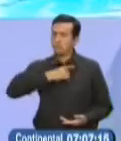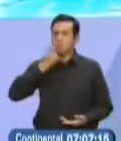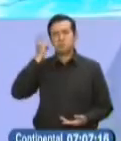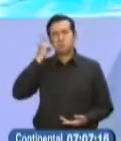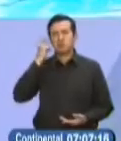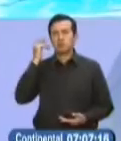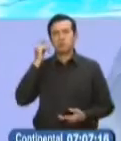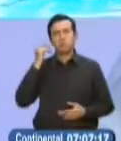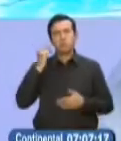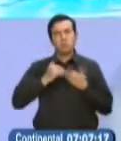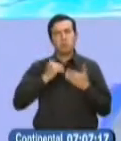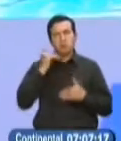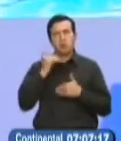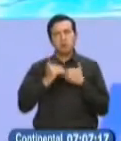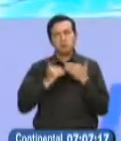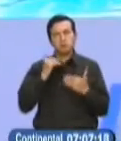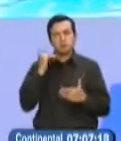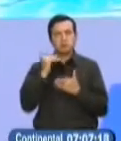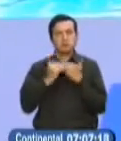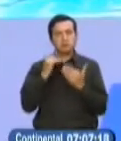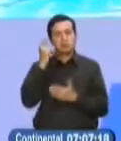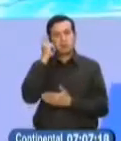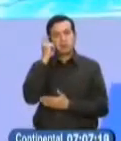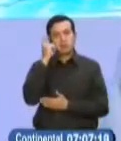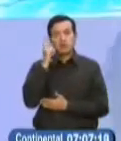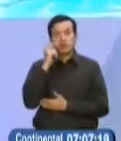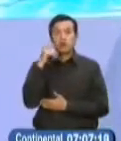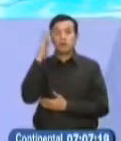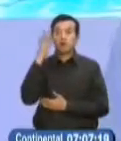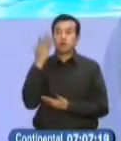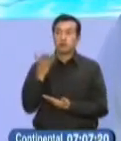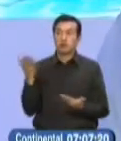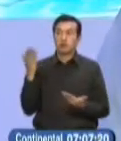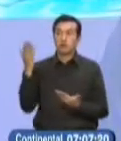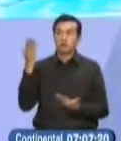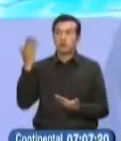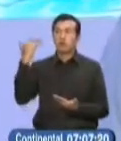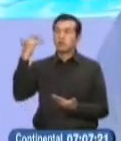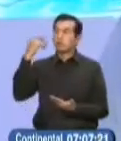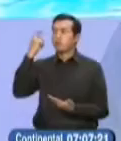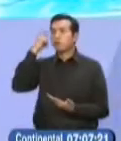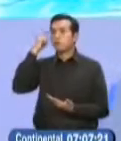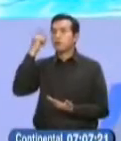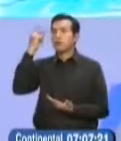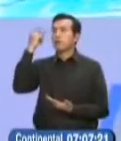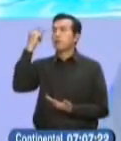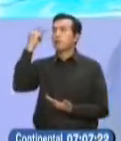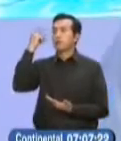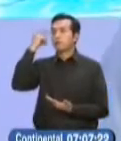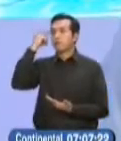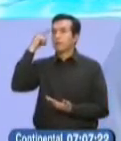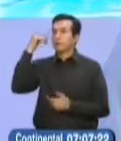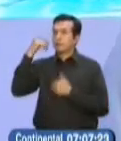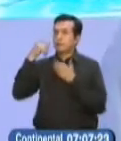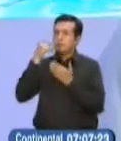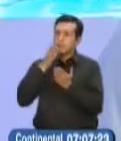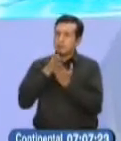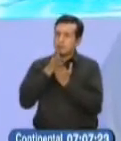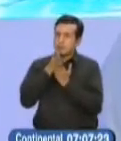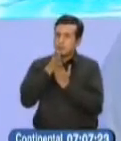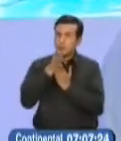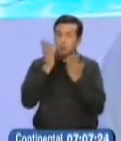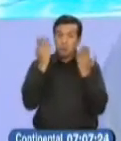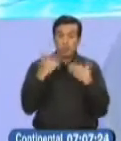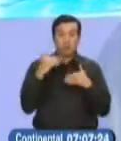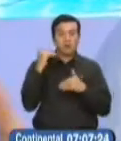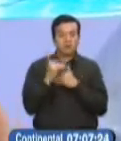de transición. Todavía hacemos más lo que queremos dejar atrás, todavía estamos perfilando exactamente a dónde queremos caminar y realmente lo vamos a hacer cuando